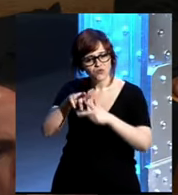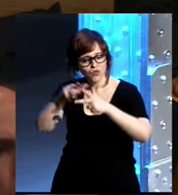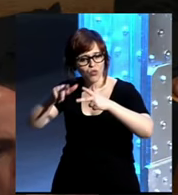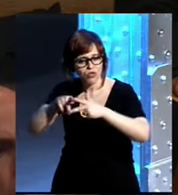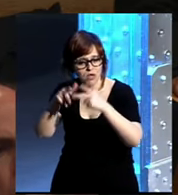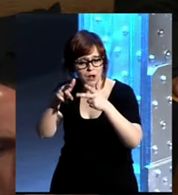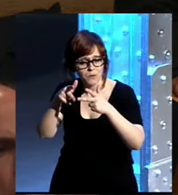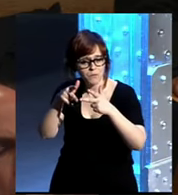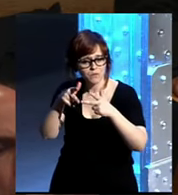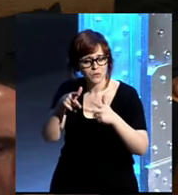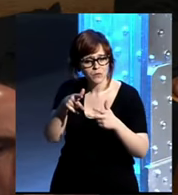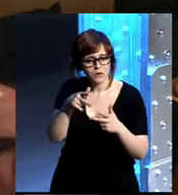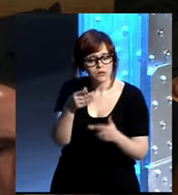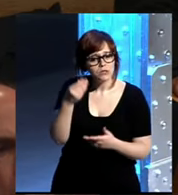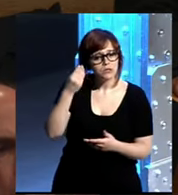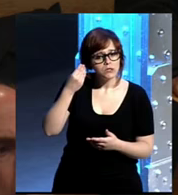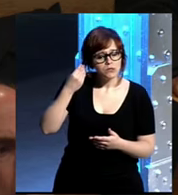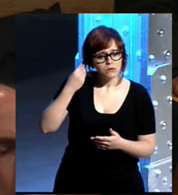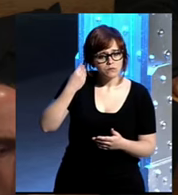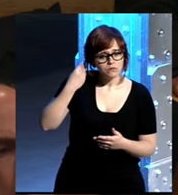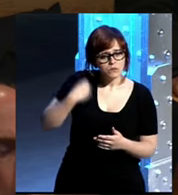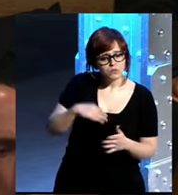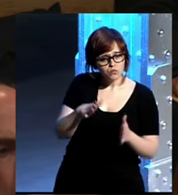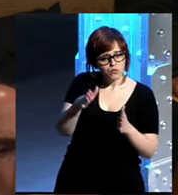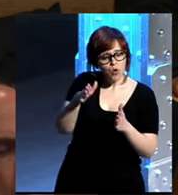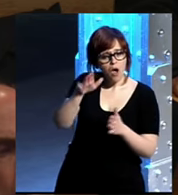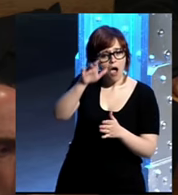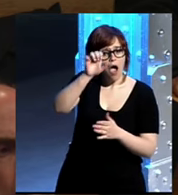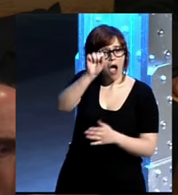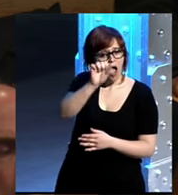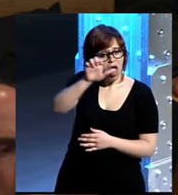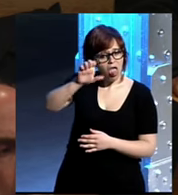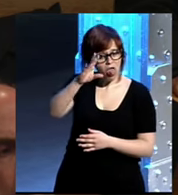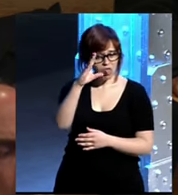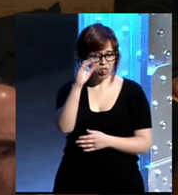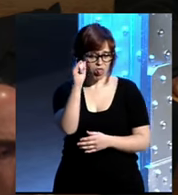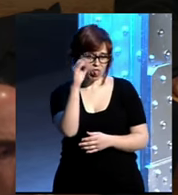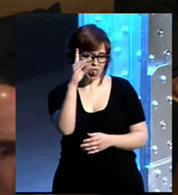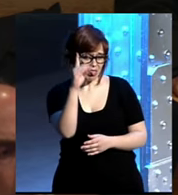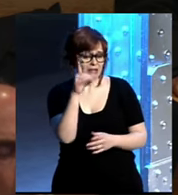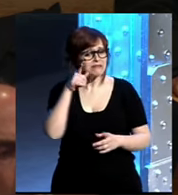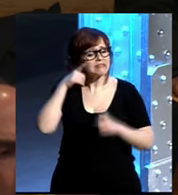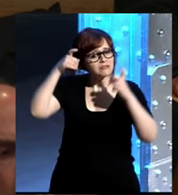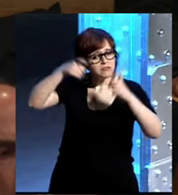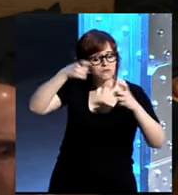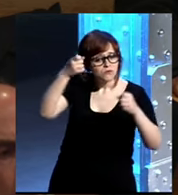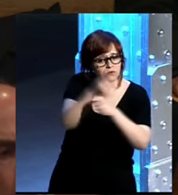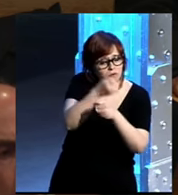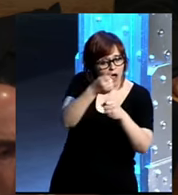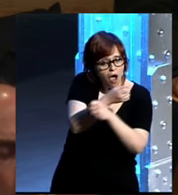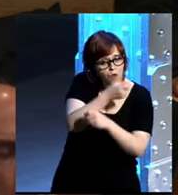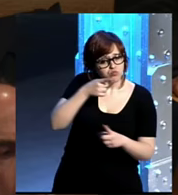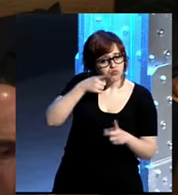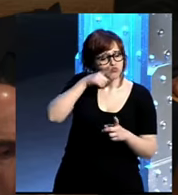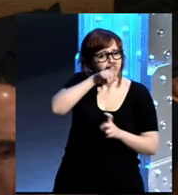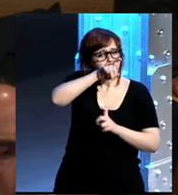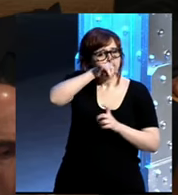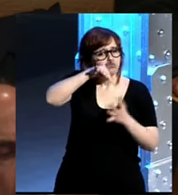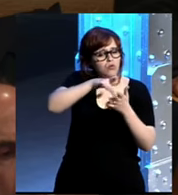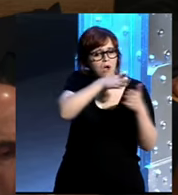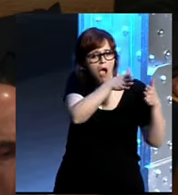a raíz de lo que se ha comentado, estamos trabajando con la ECID en explorar, digamos, ese tipo de vías que